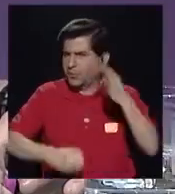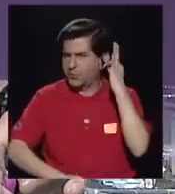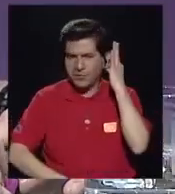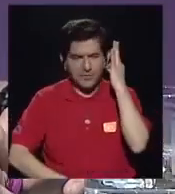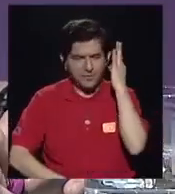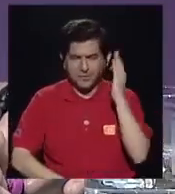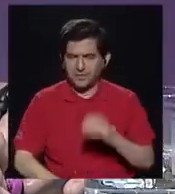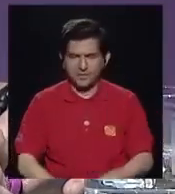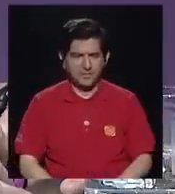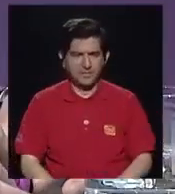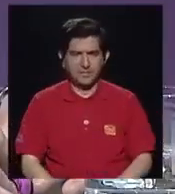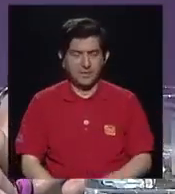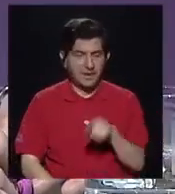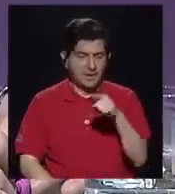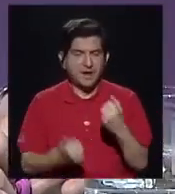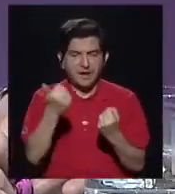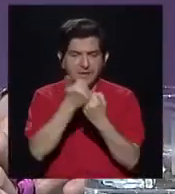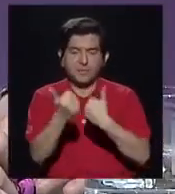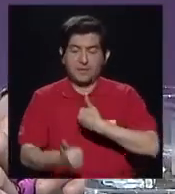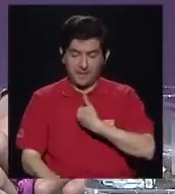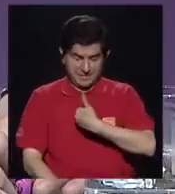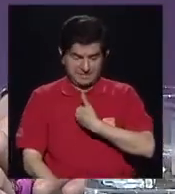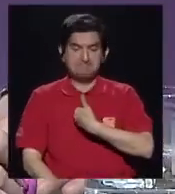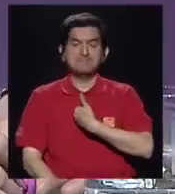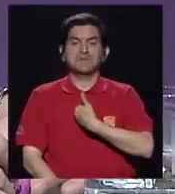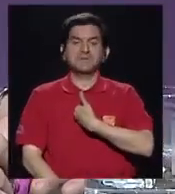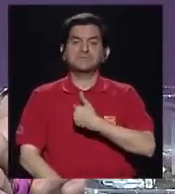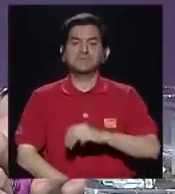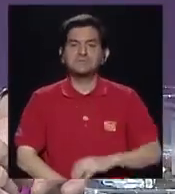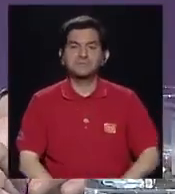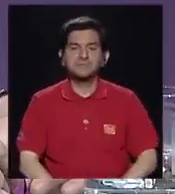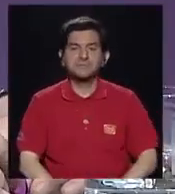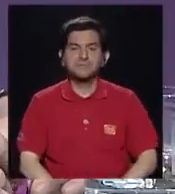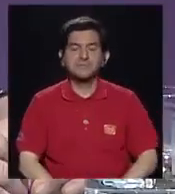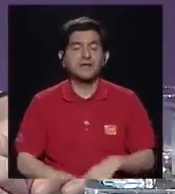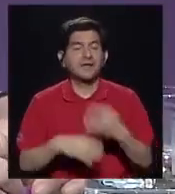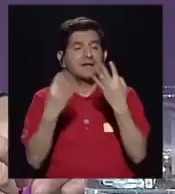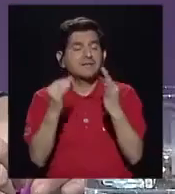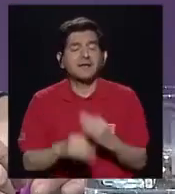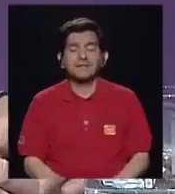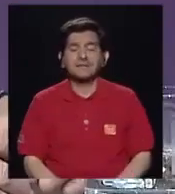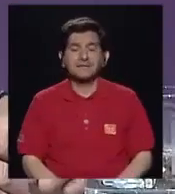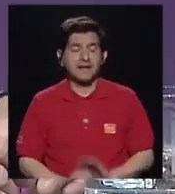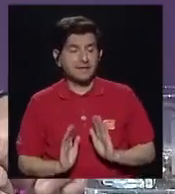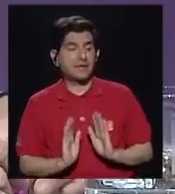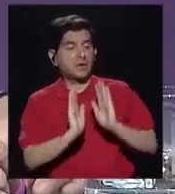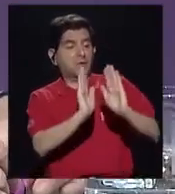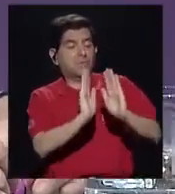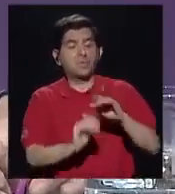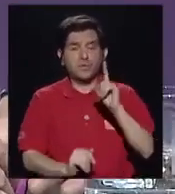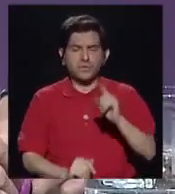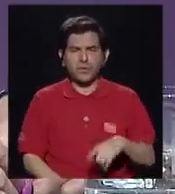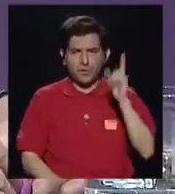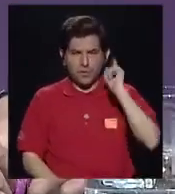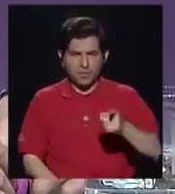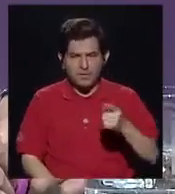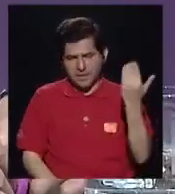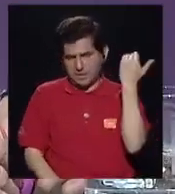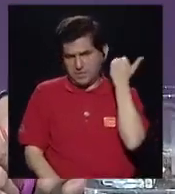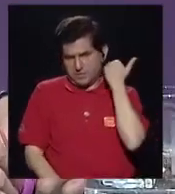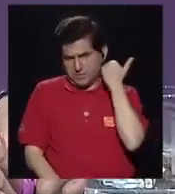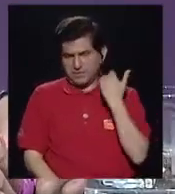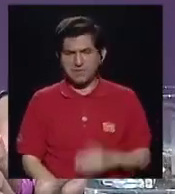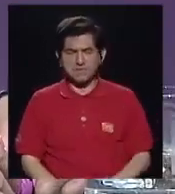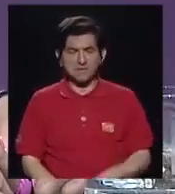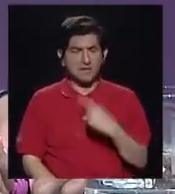mujeres sino para apoyarse a sí mismos o sea para librarse de un mandato que los victimiza que es el